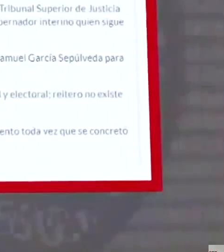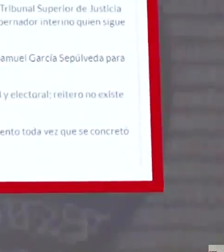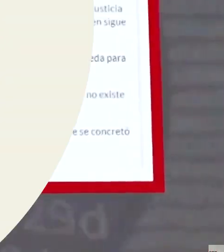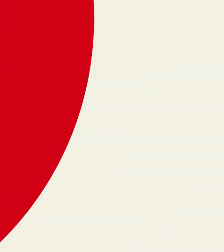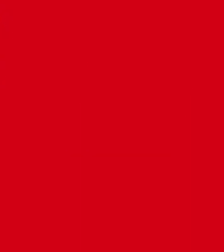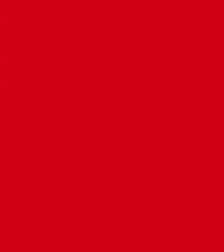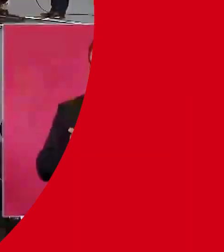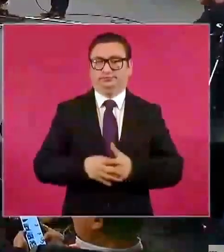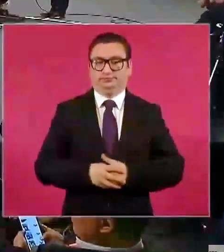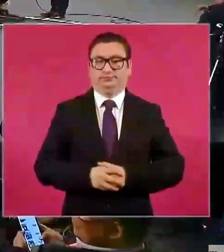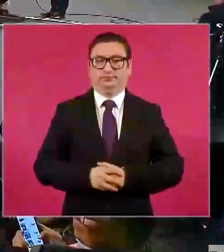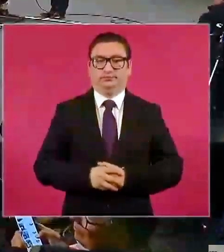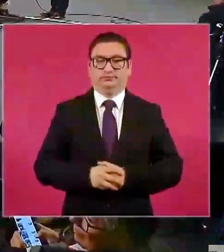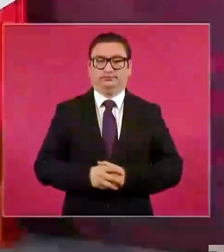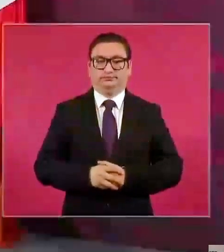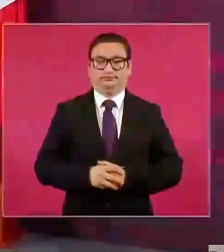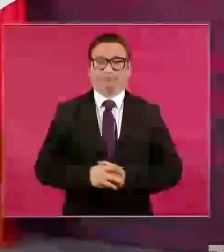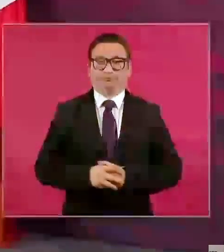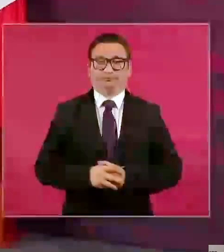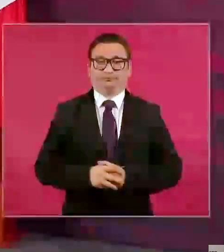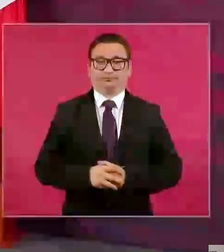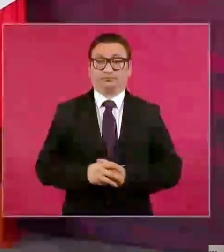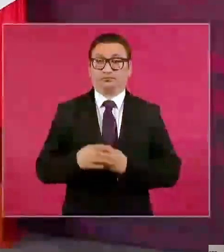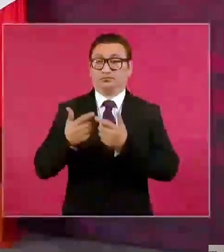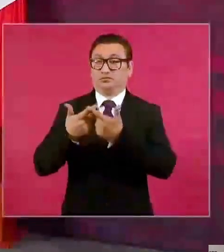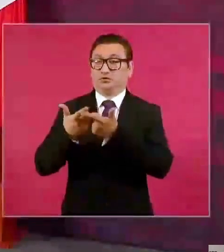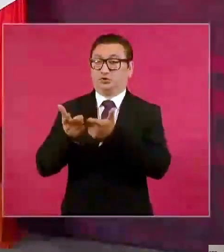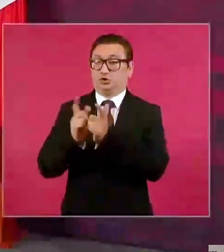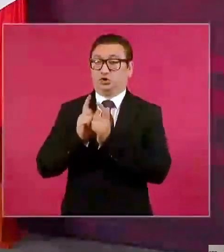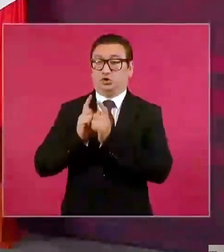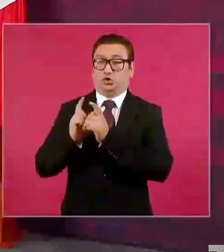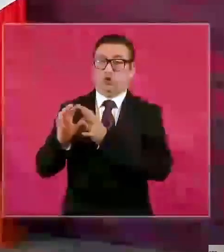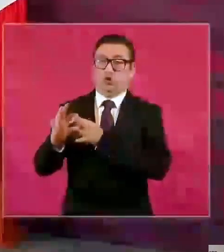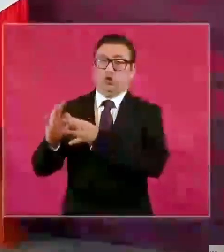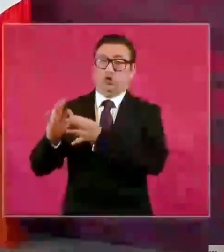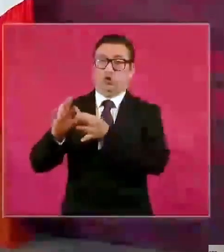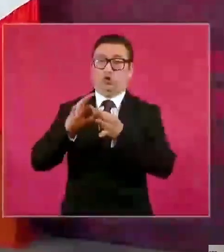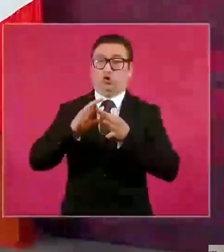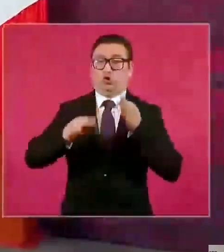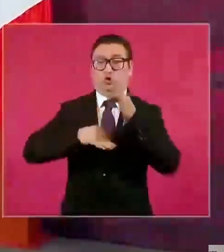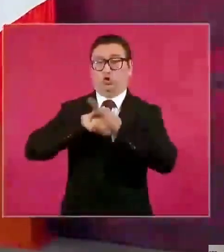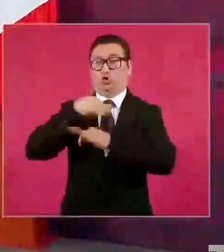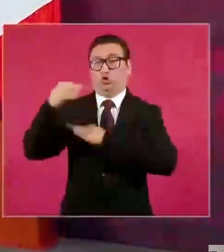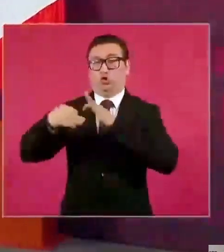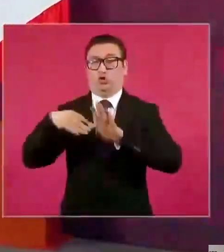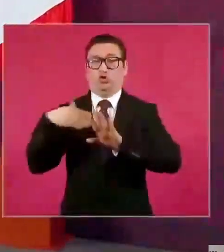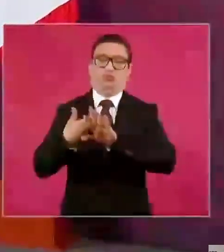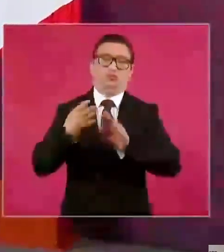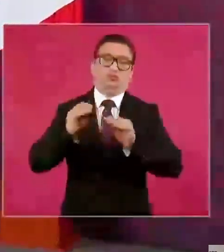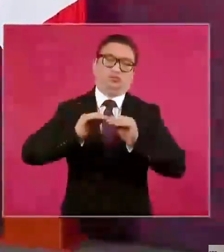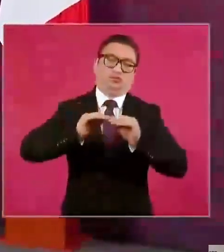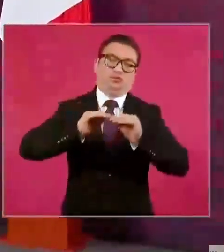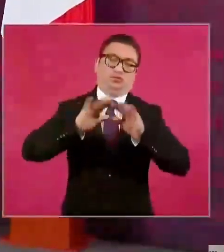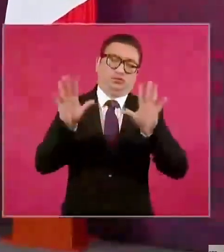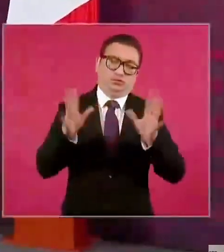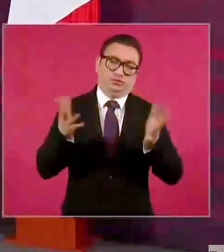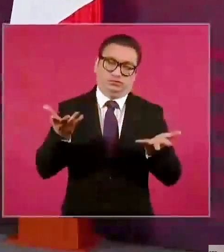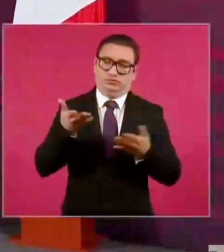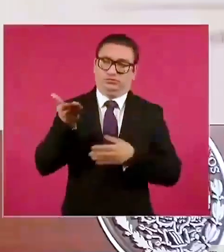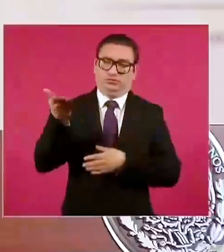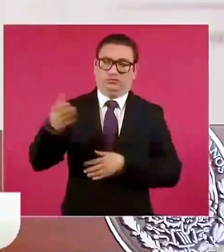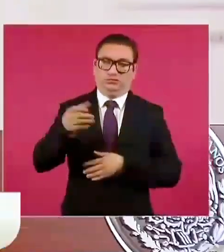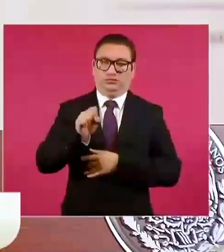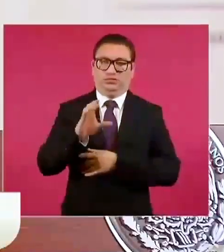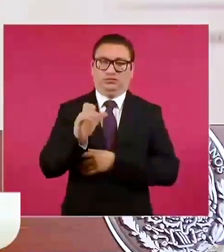el PAN. Y se unieron todos. Desde luego, ¿cómo iba a faltar la